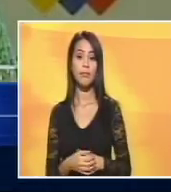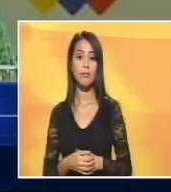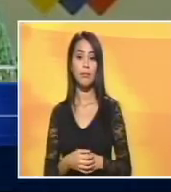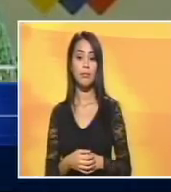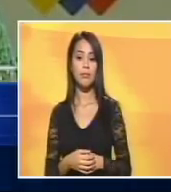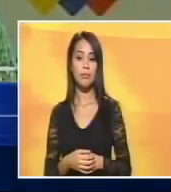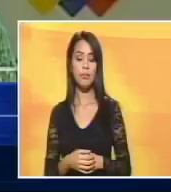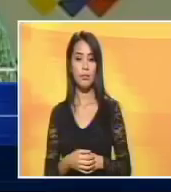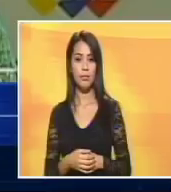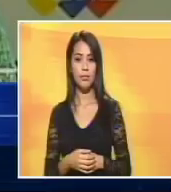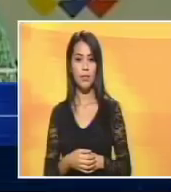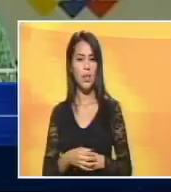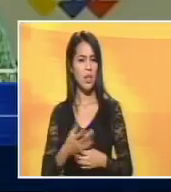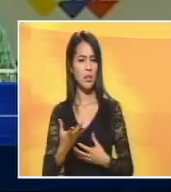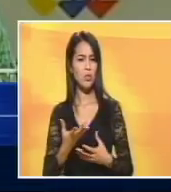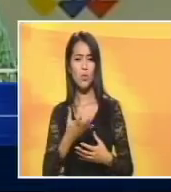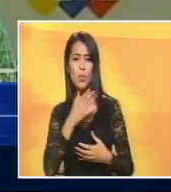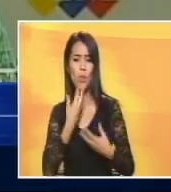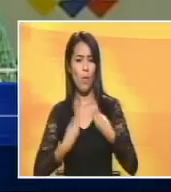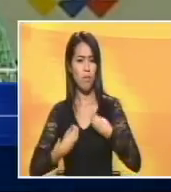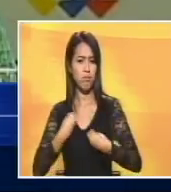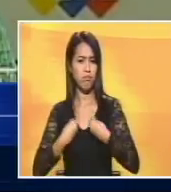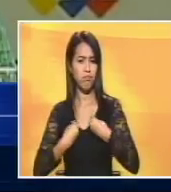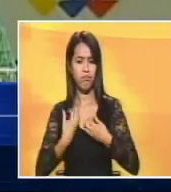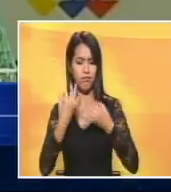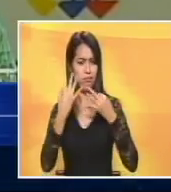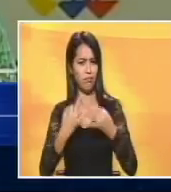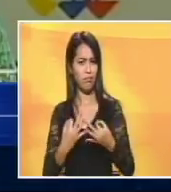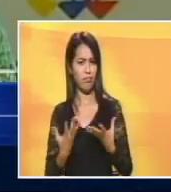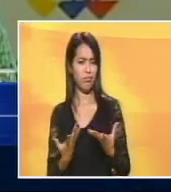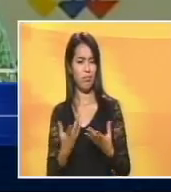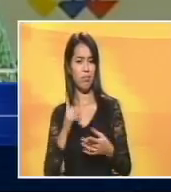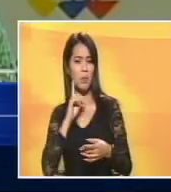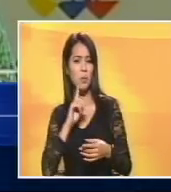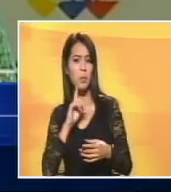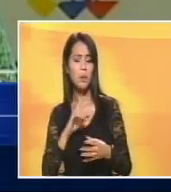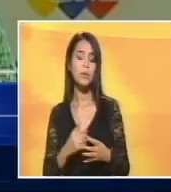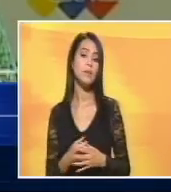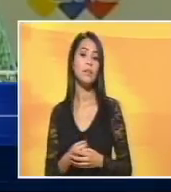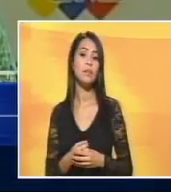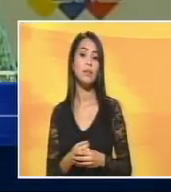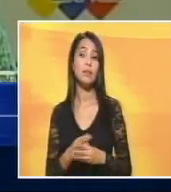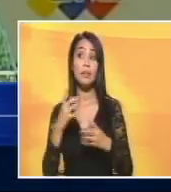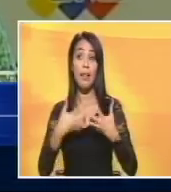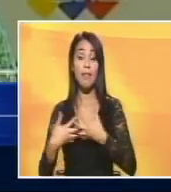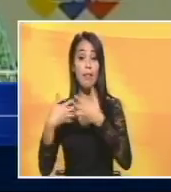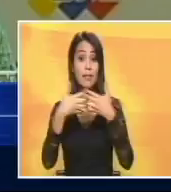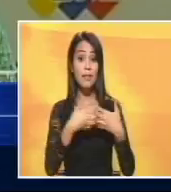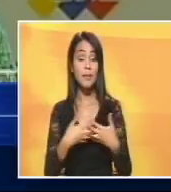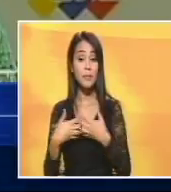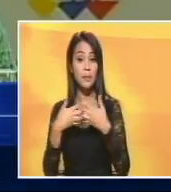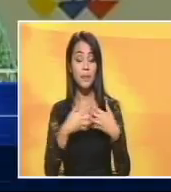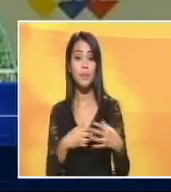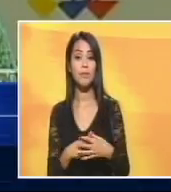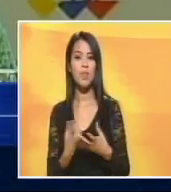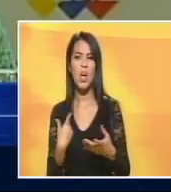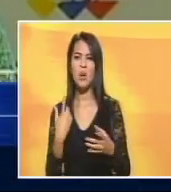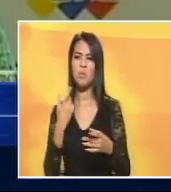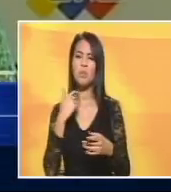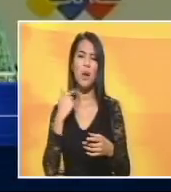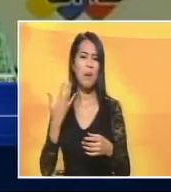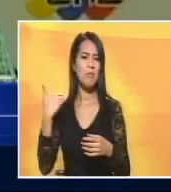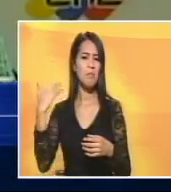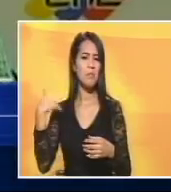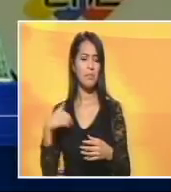La falsa preocupación del gobierno estadounidense trae consigo la vieja especie de la